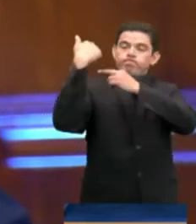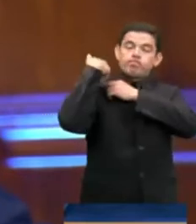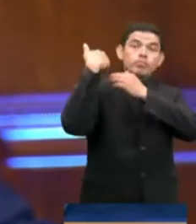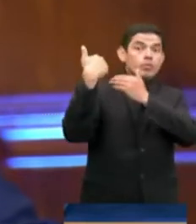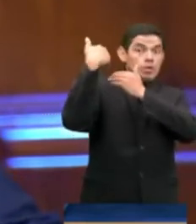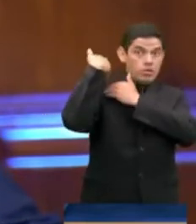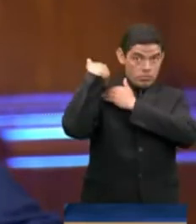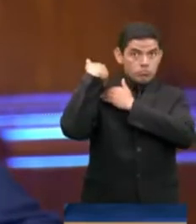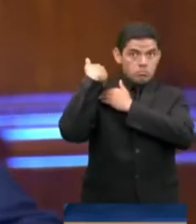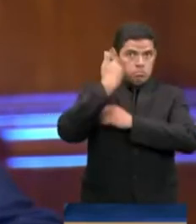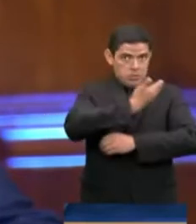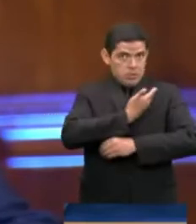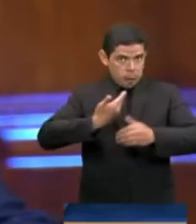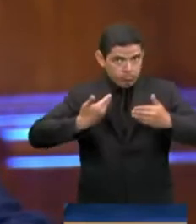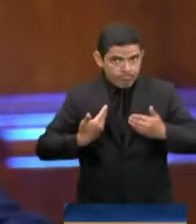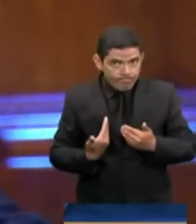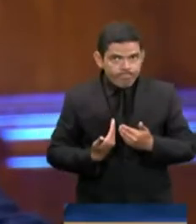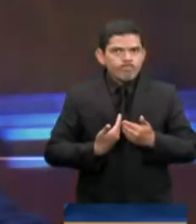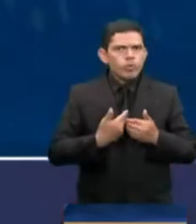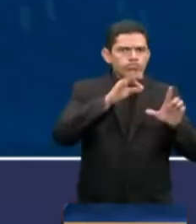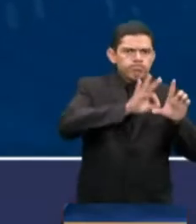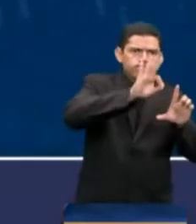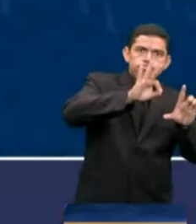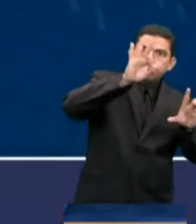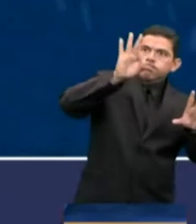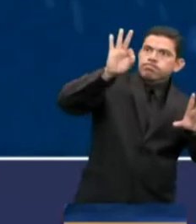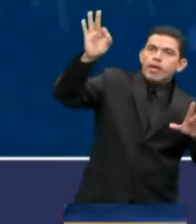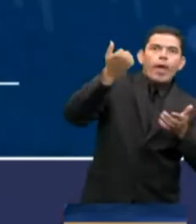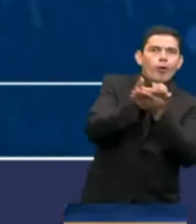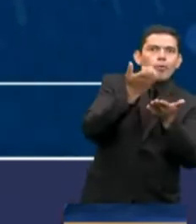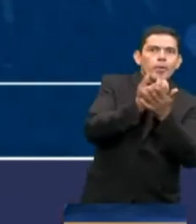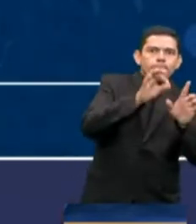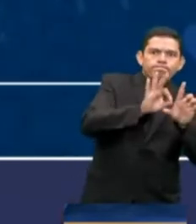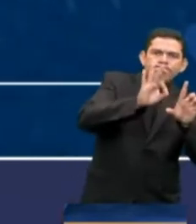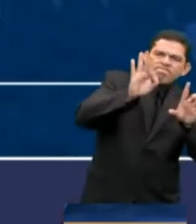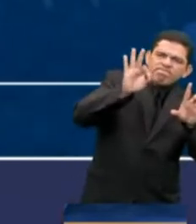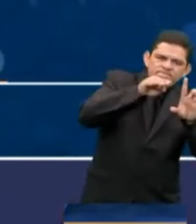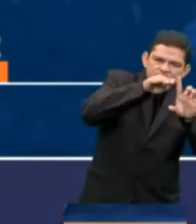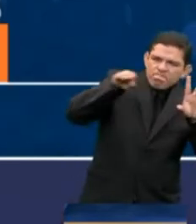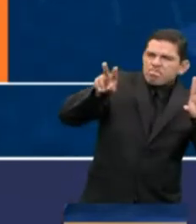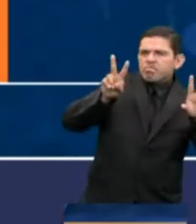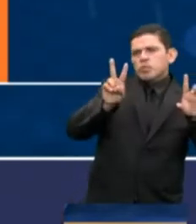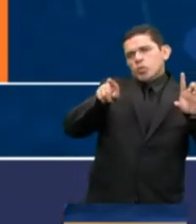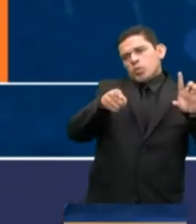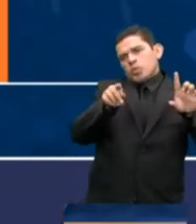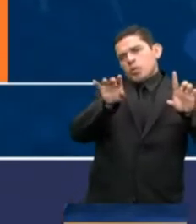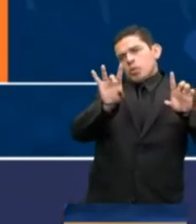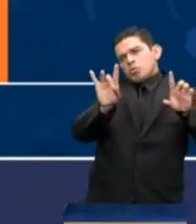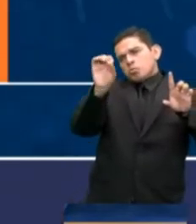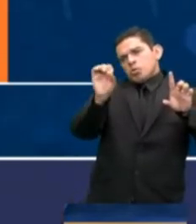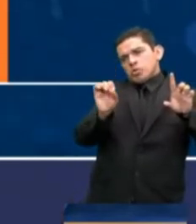mandato, las proyecciones de crecimiento económico no pasaban del